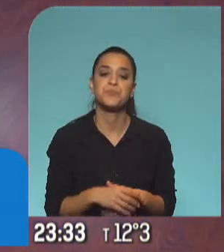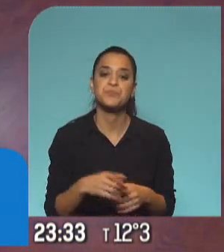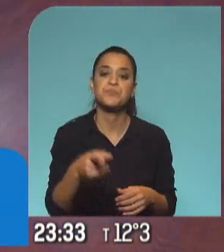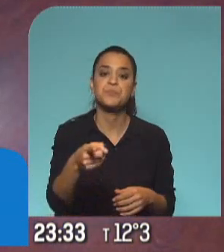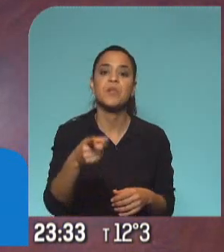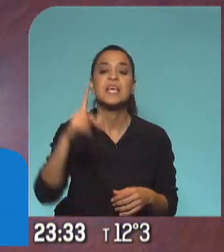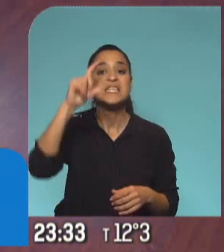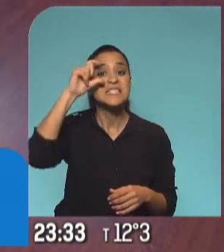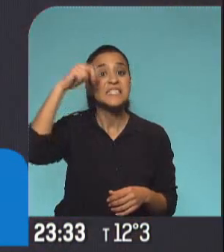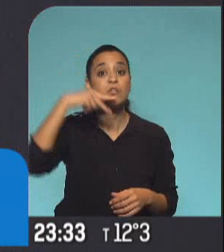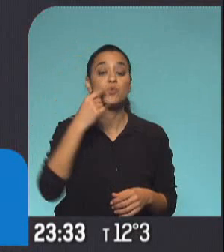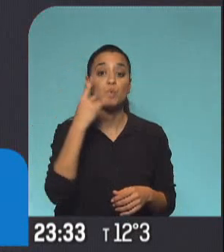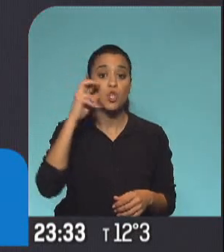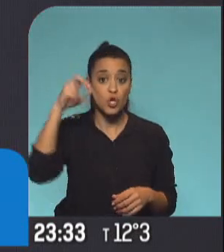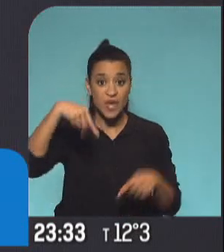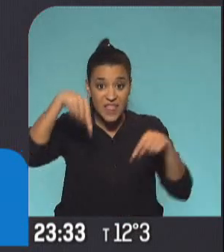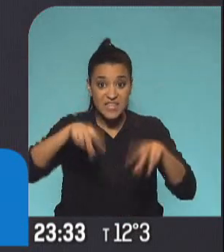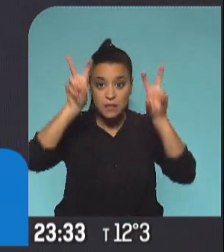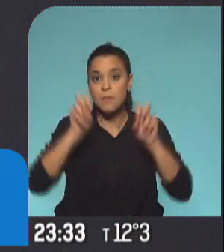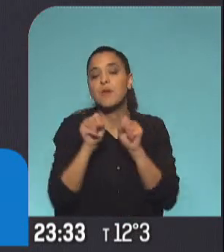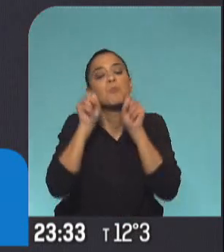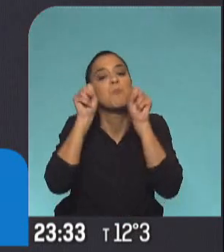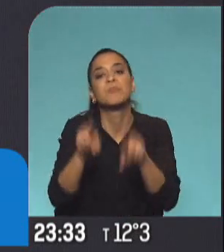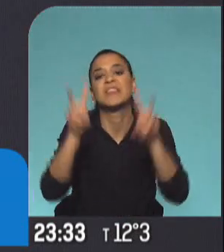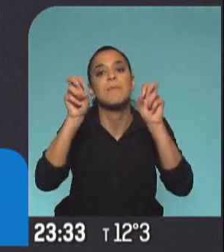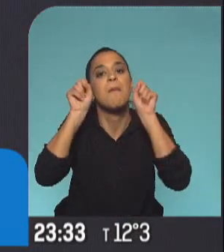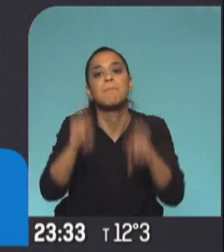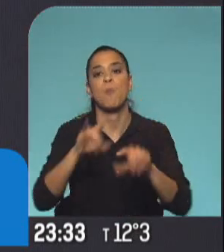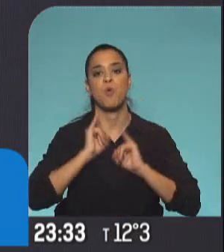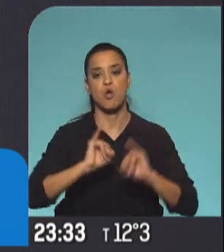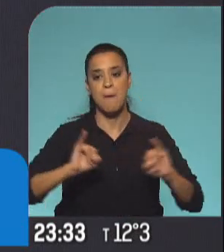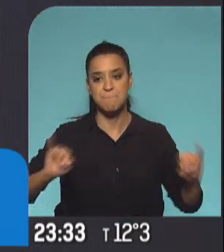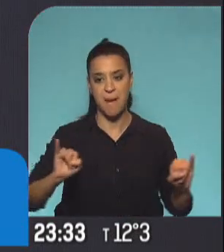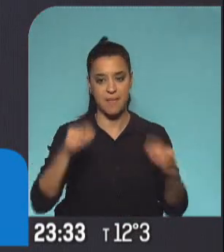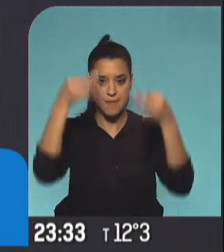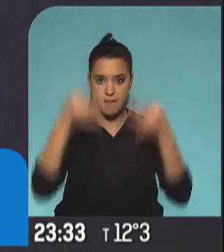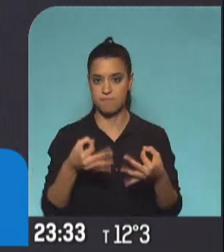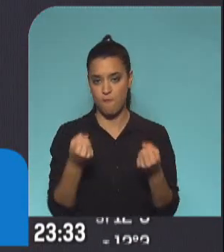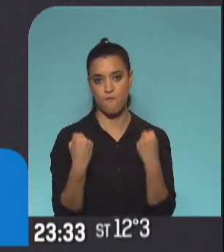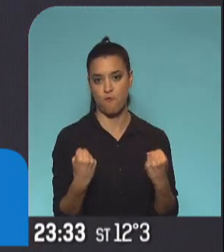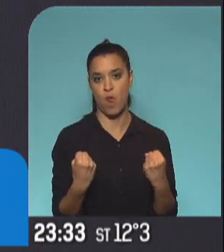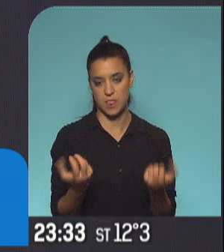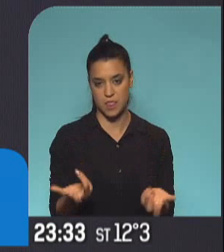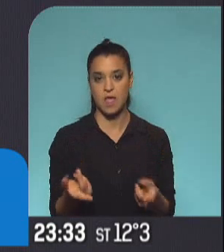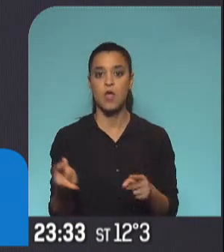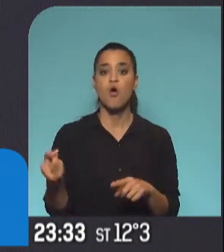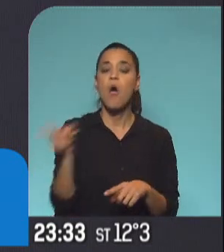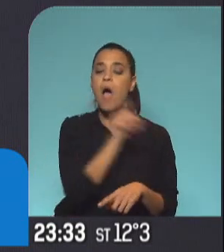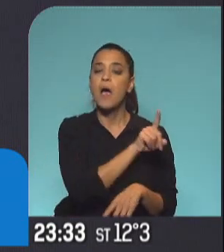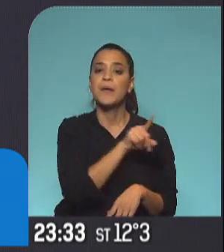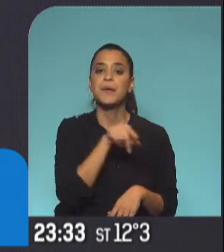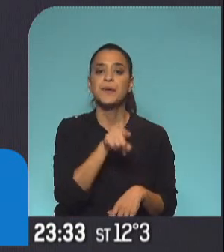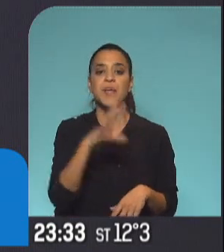Centurión claramente hizo de este tema su tema de campaña, su toma de posición fuerte. En el otro